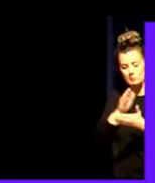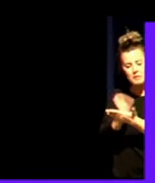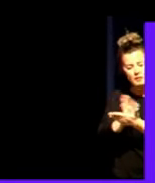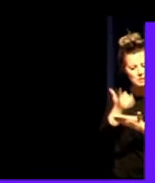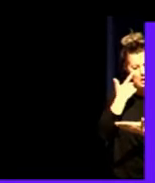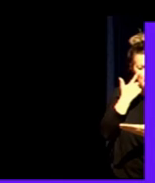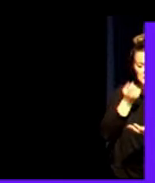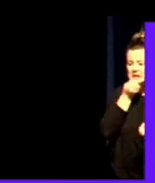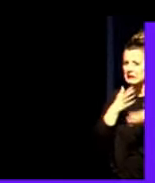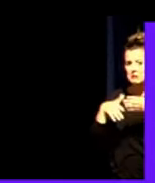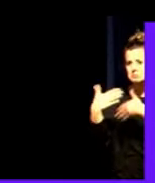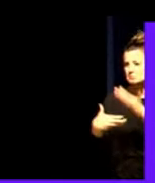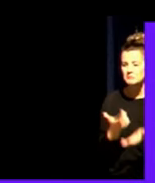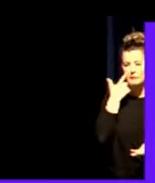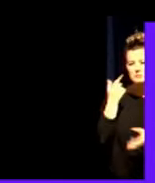va, sobre qué están haciendo,